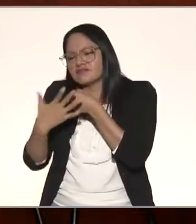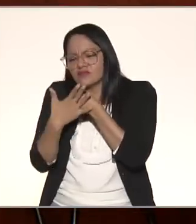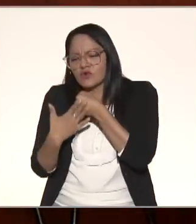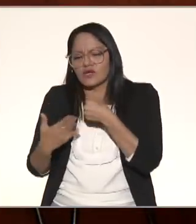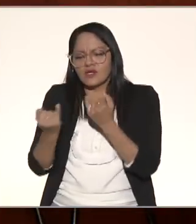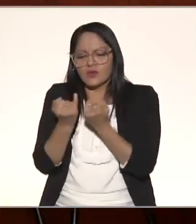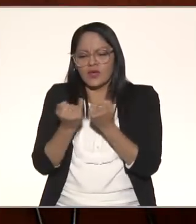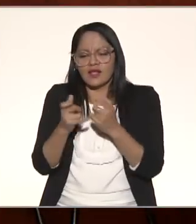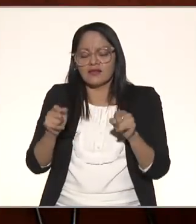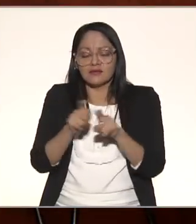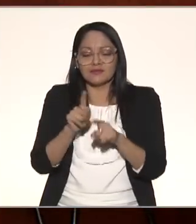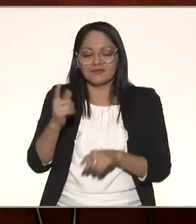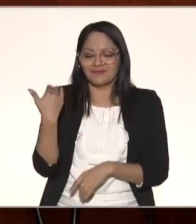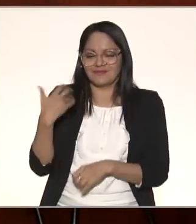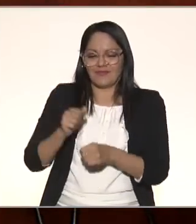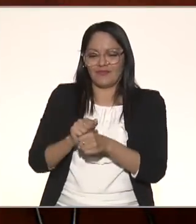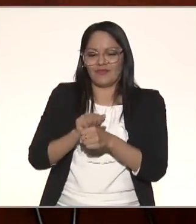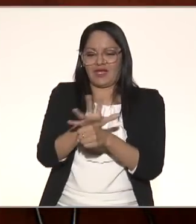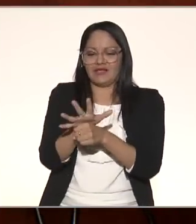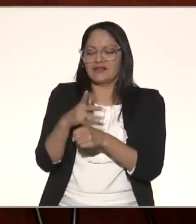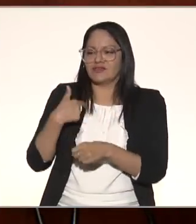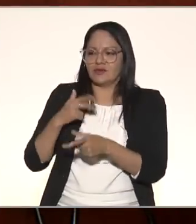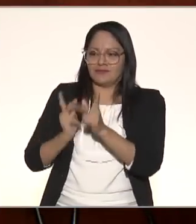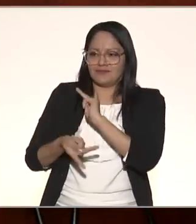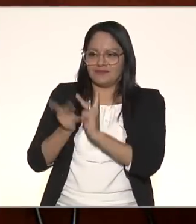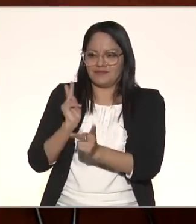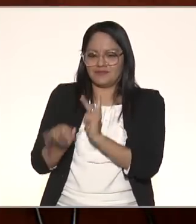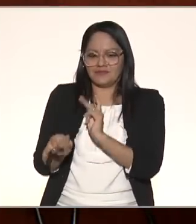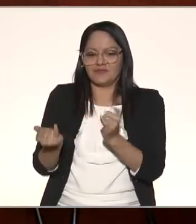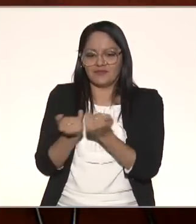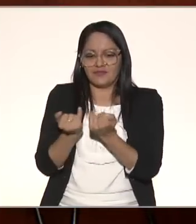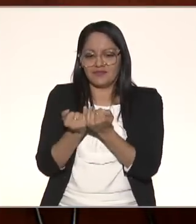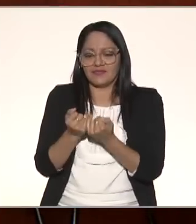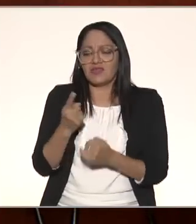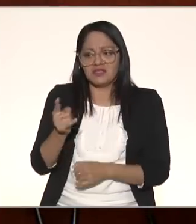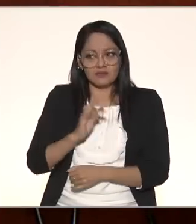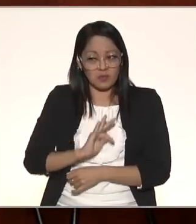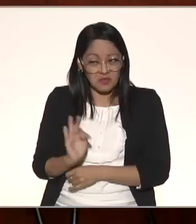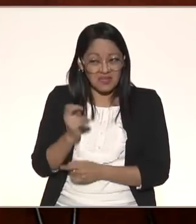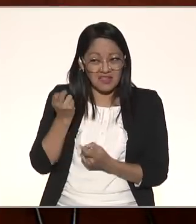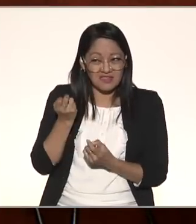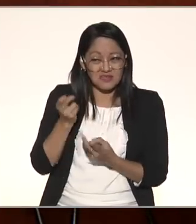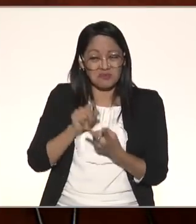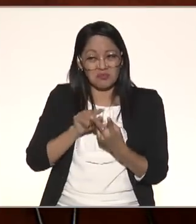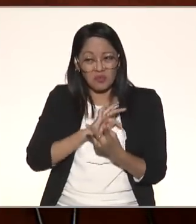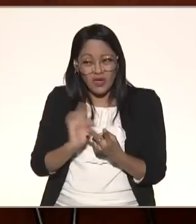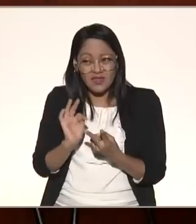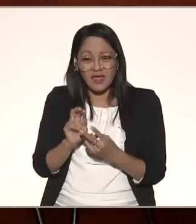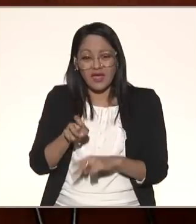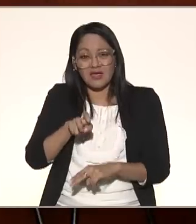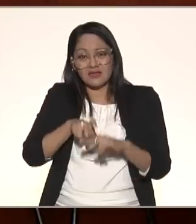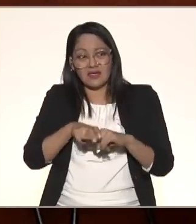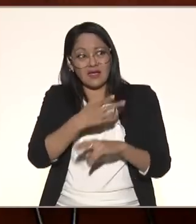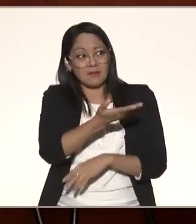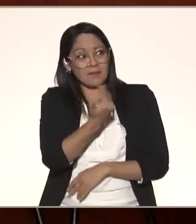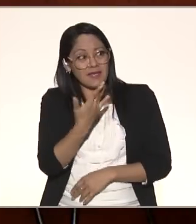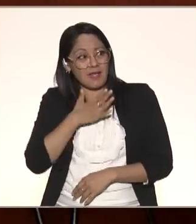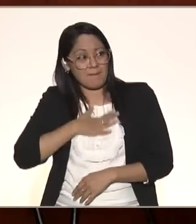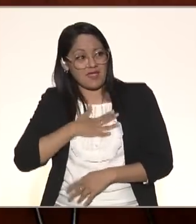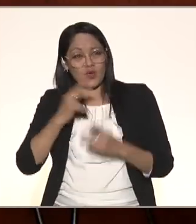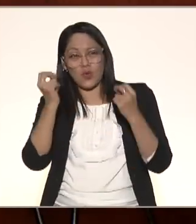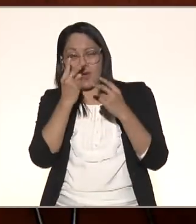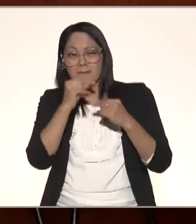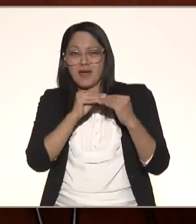ahora en pandemia yo hablaba mucho de este y si se valdrá este citarse en el baño para darse una besuqueada